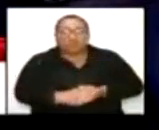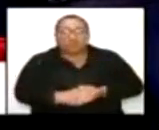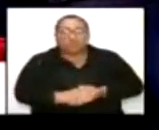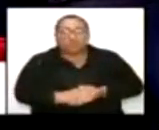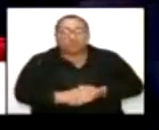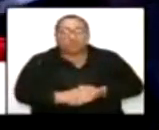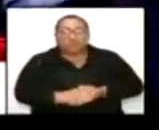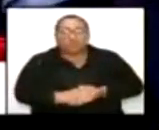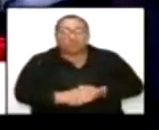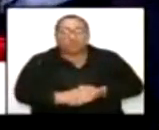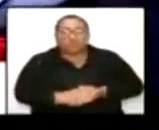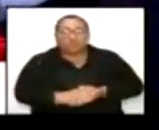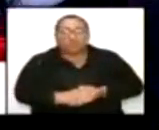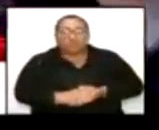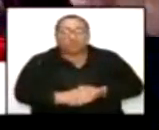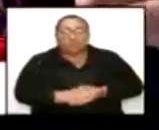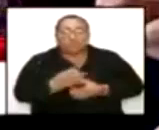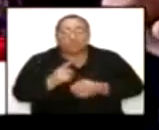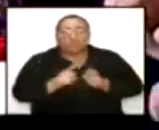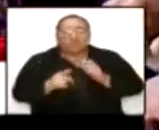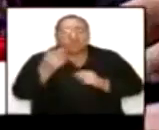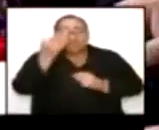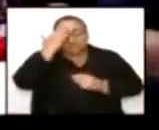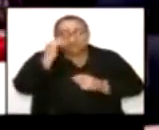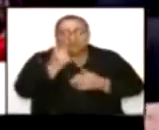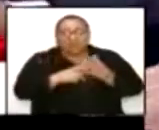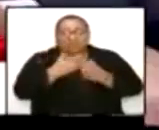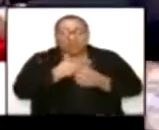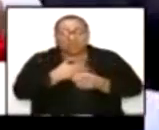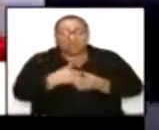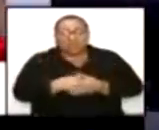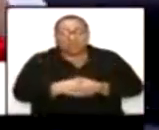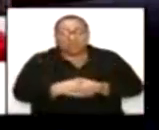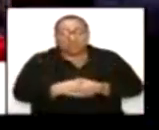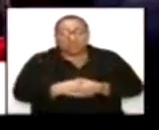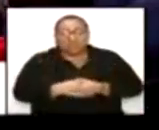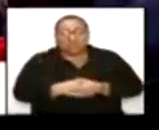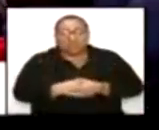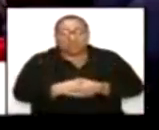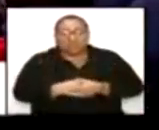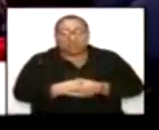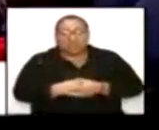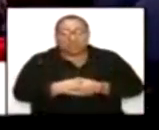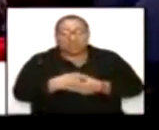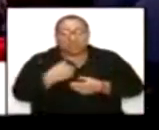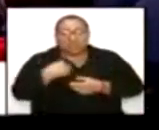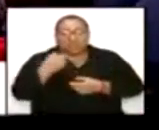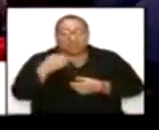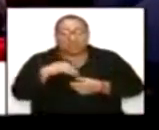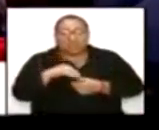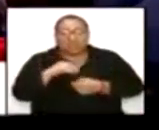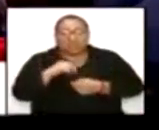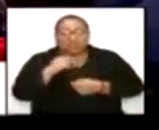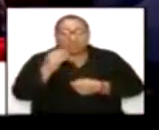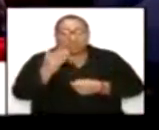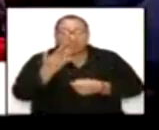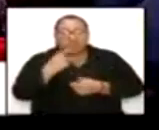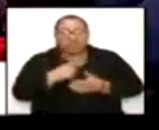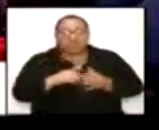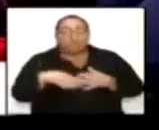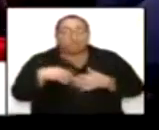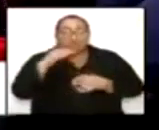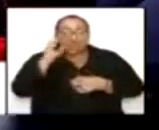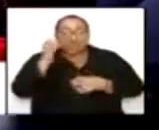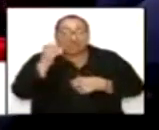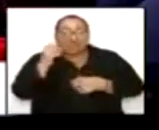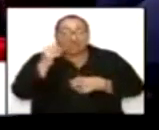violador. ¿Sabe algo, presidente? Desde que he llegado a este Congreso yo exigí que se pueda crear